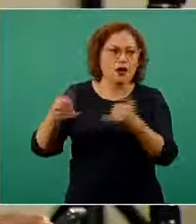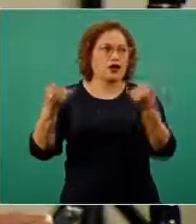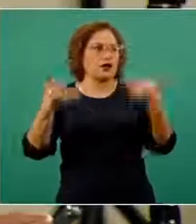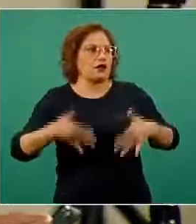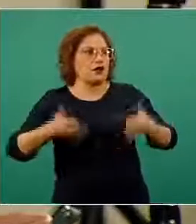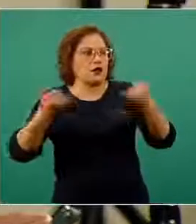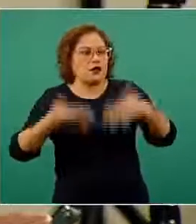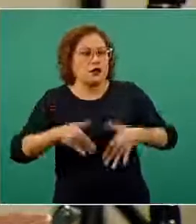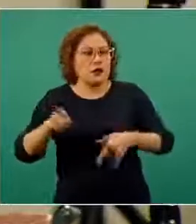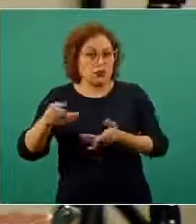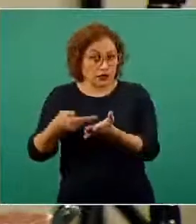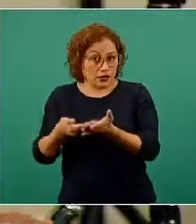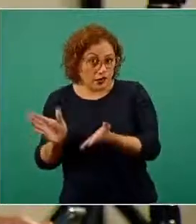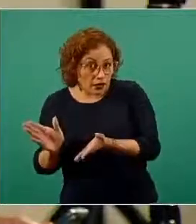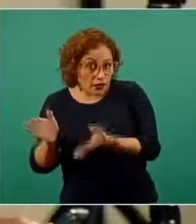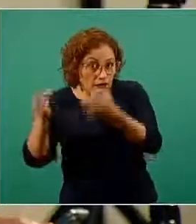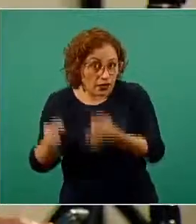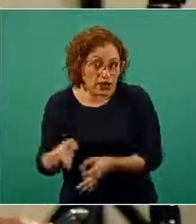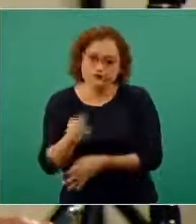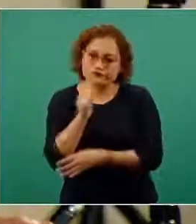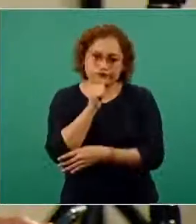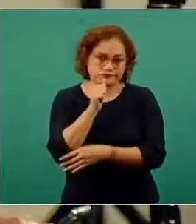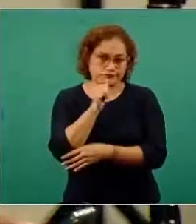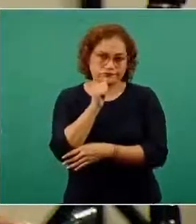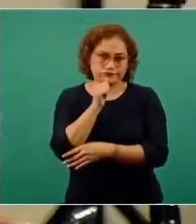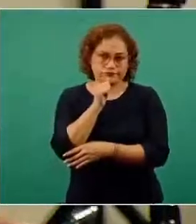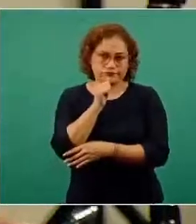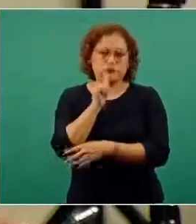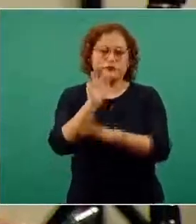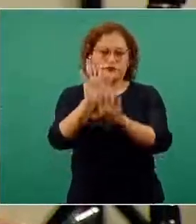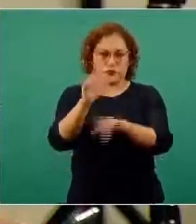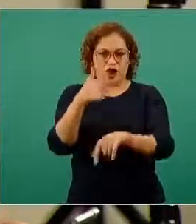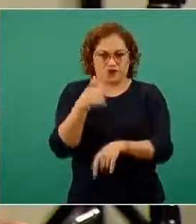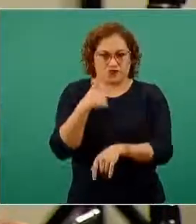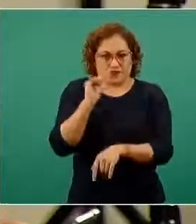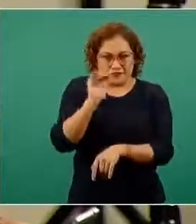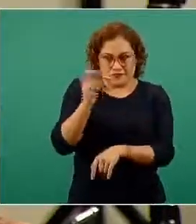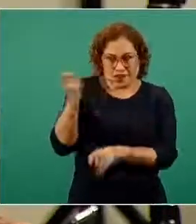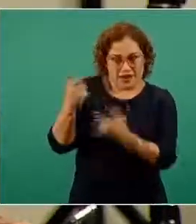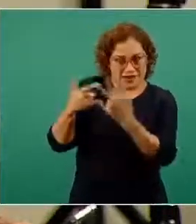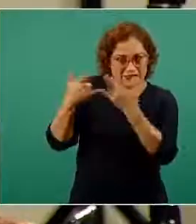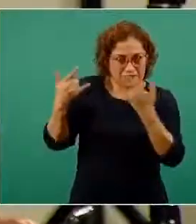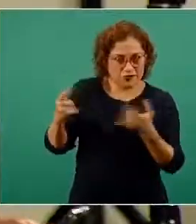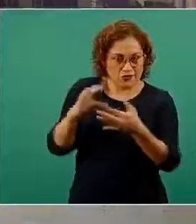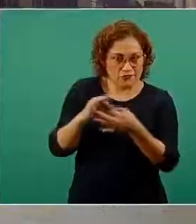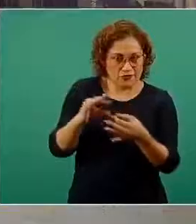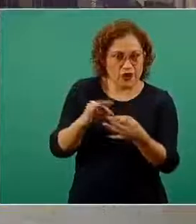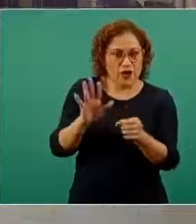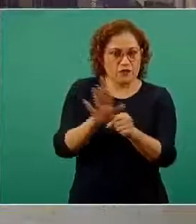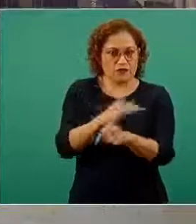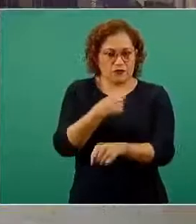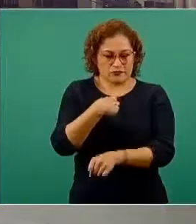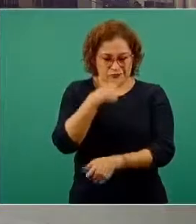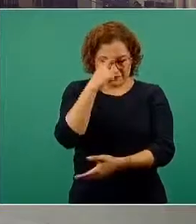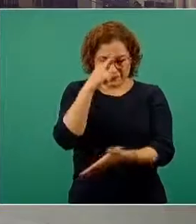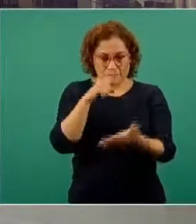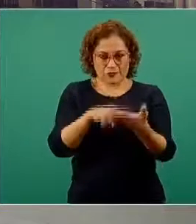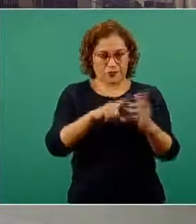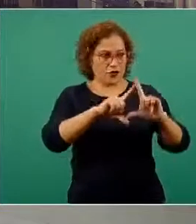despedido formalmente. Y bueno, toco este caso porque me imagino que así hay muchísimas personas más en el